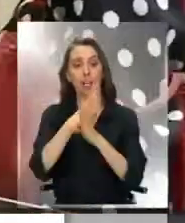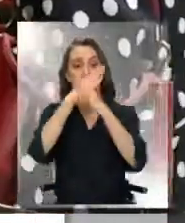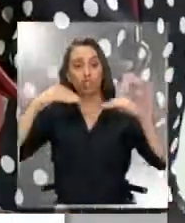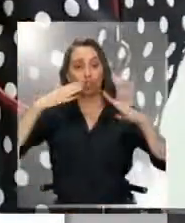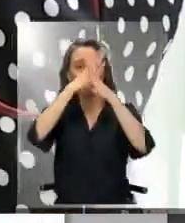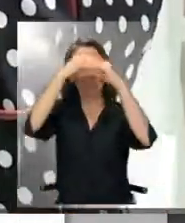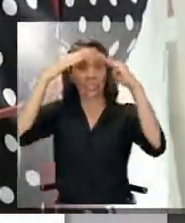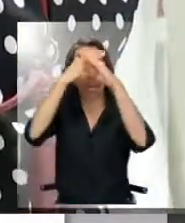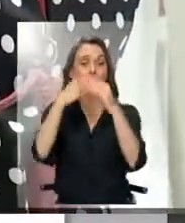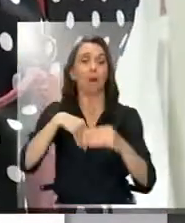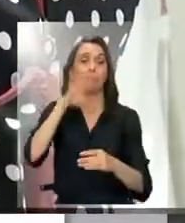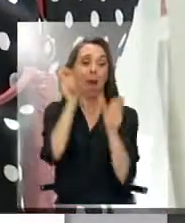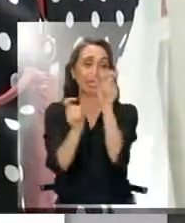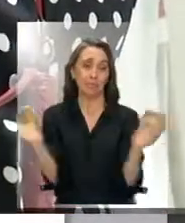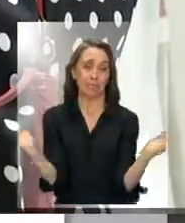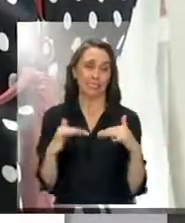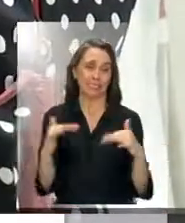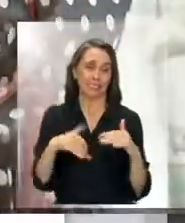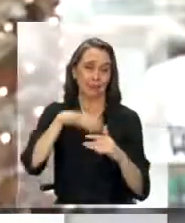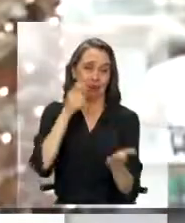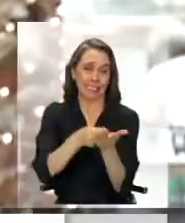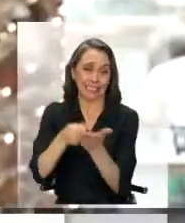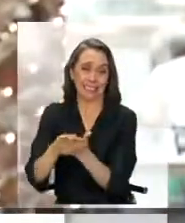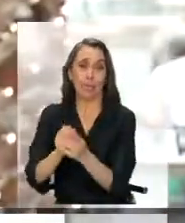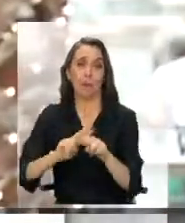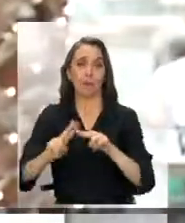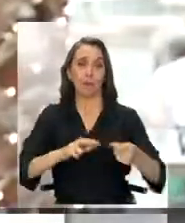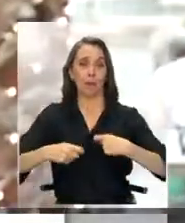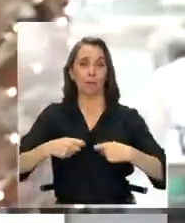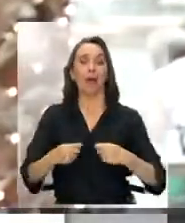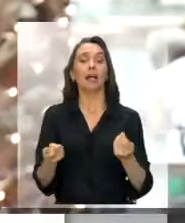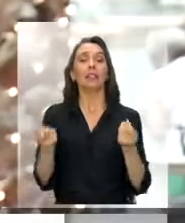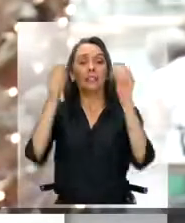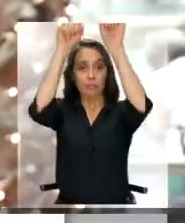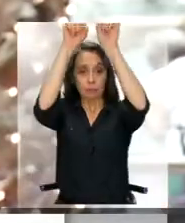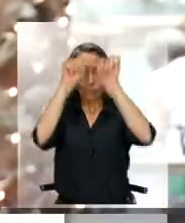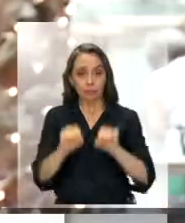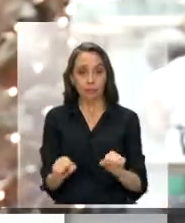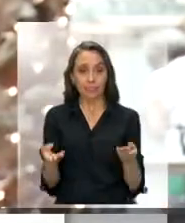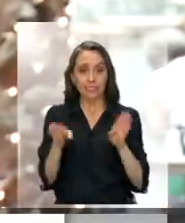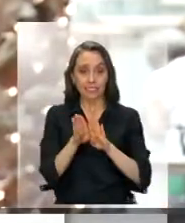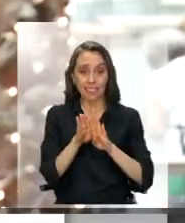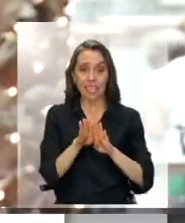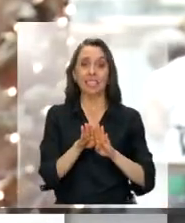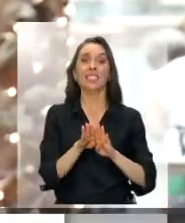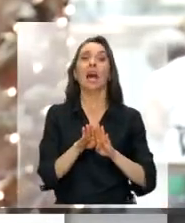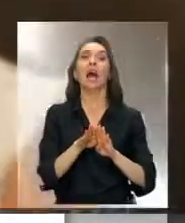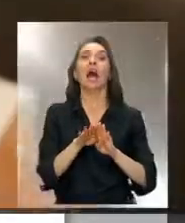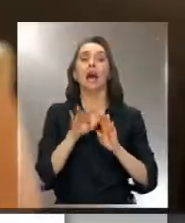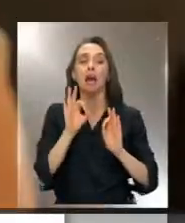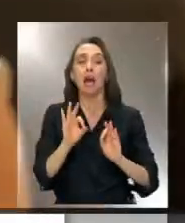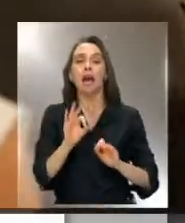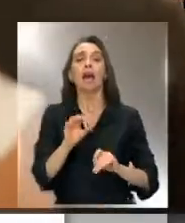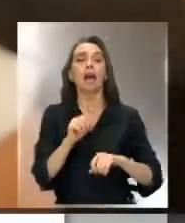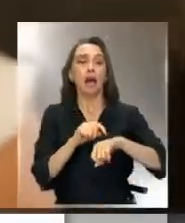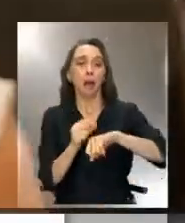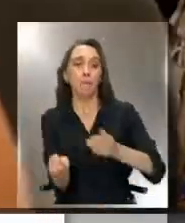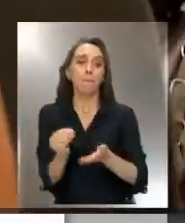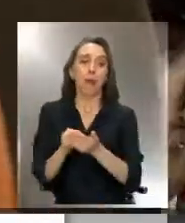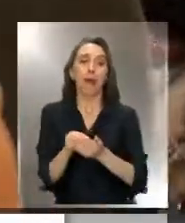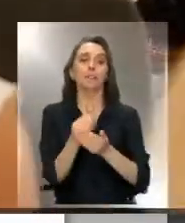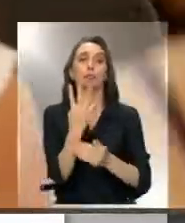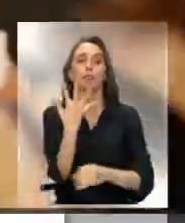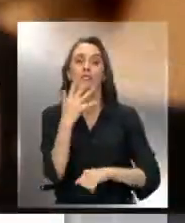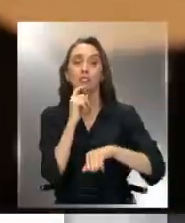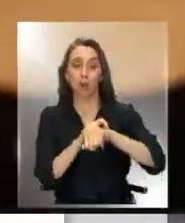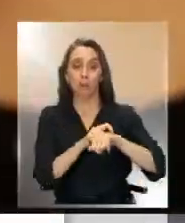la mayor cantidad de público, ya se preparan. Vamos a cerrar a las 22:45. El cierre normal del mall es a las 10, pero extendemos 45 minutos. Y a